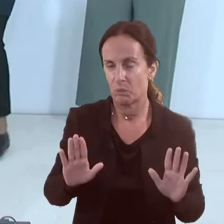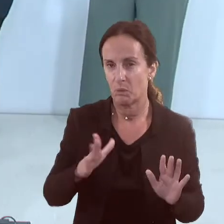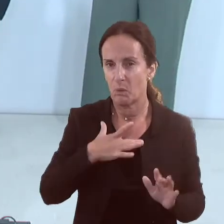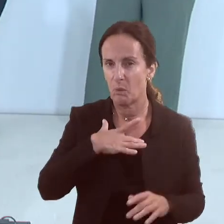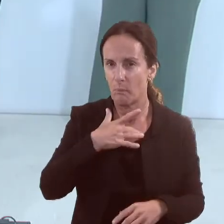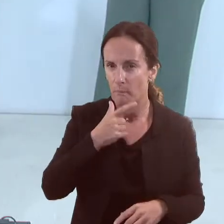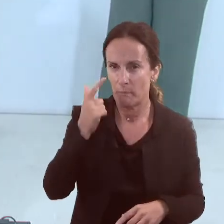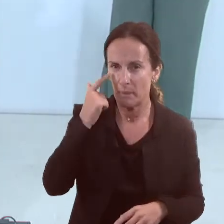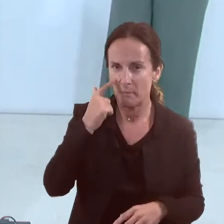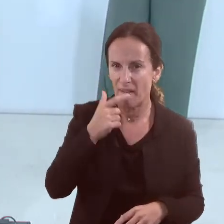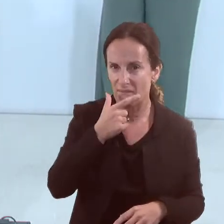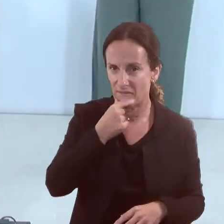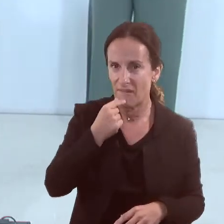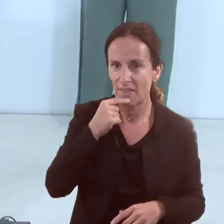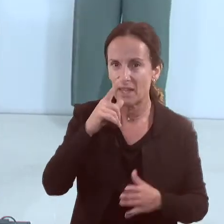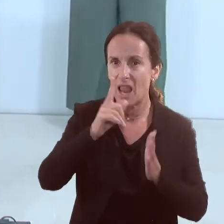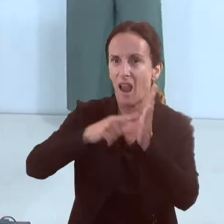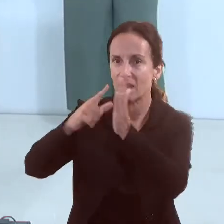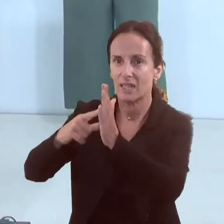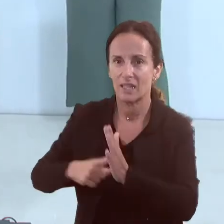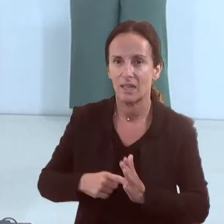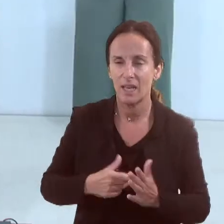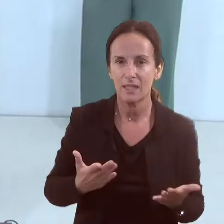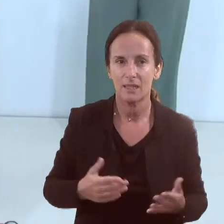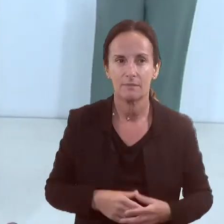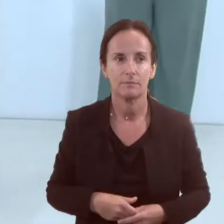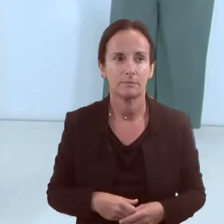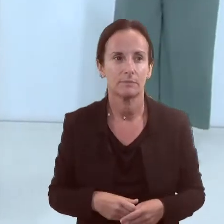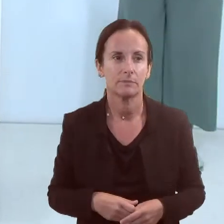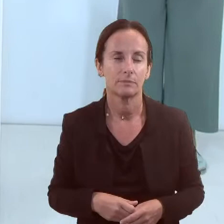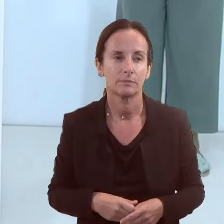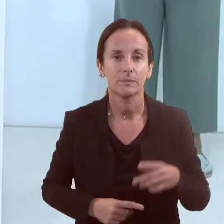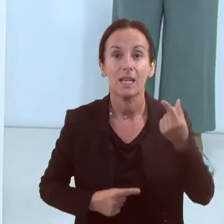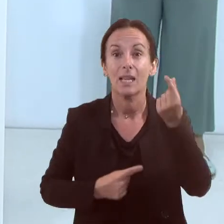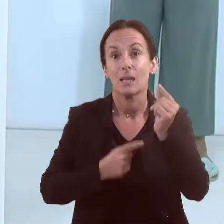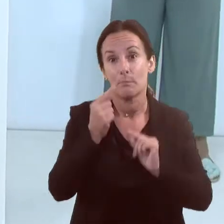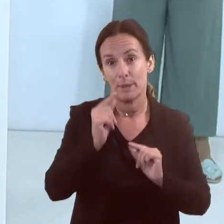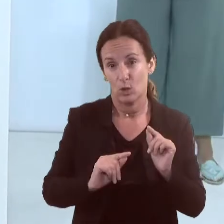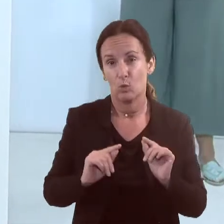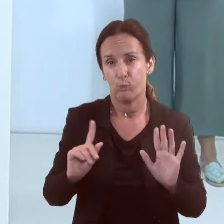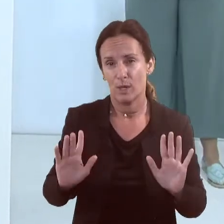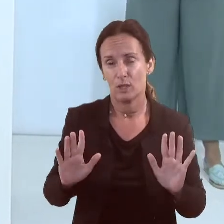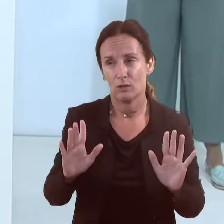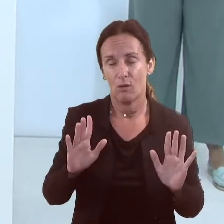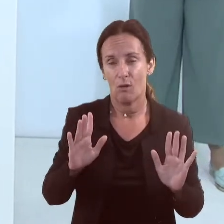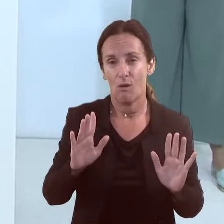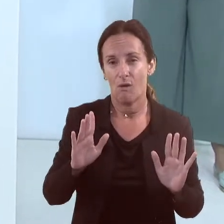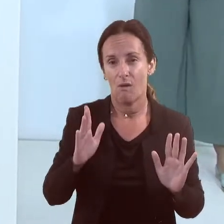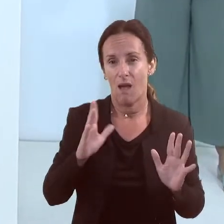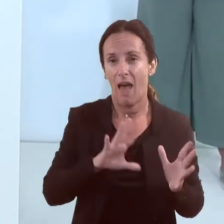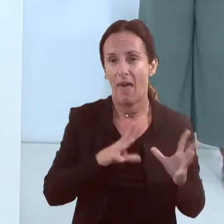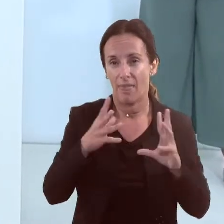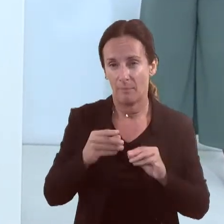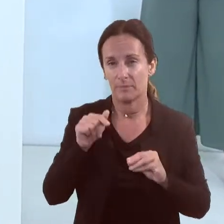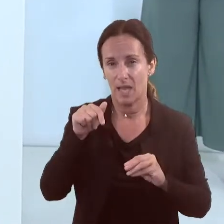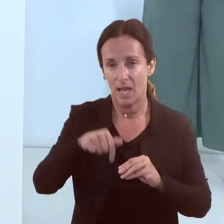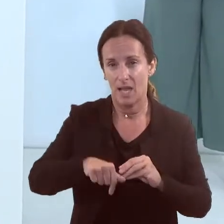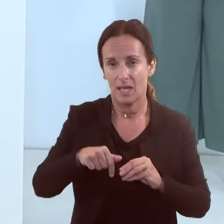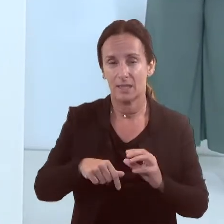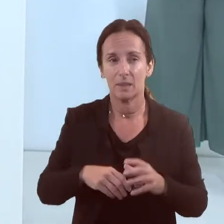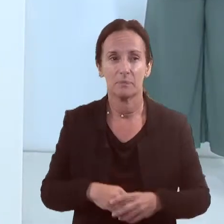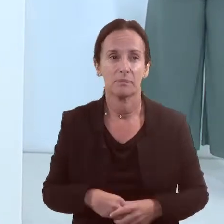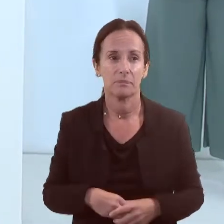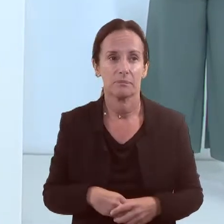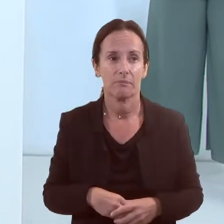estas viviendas con los precios que hay? El presupuesto está hecho teniendo en cuenta cómo es el mercado aquí. Es verdad que puede fluctuar. De hecho, el último año